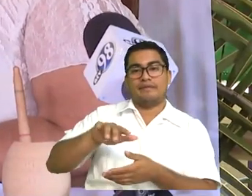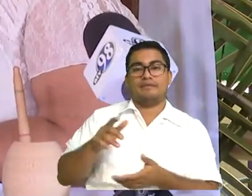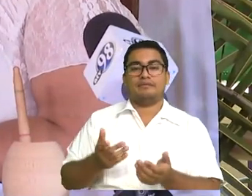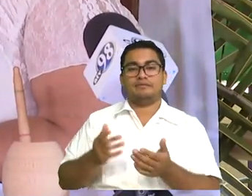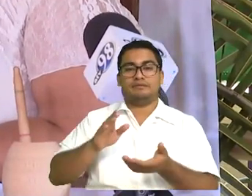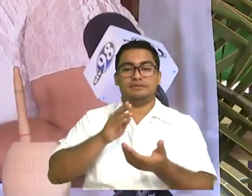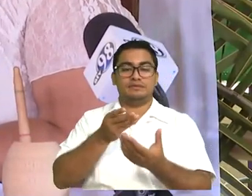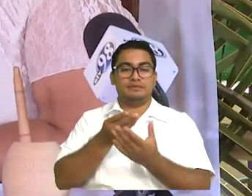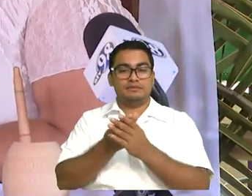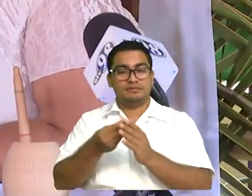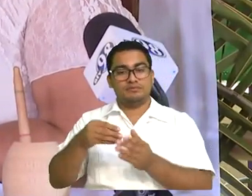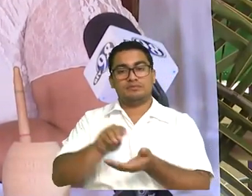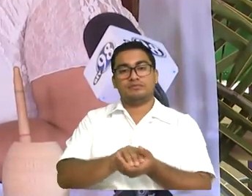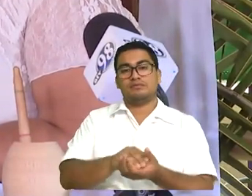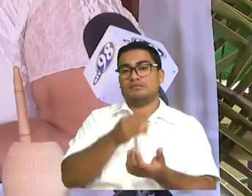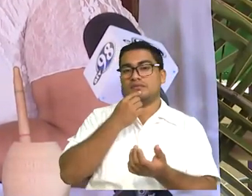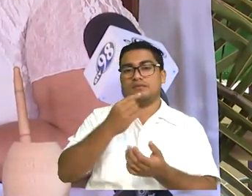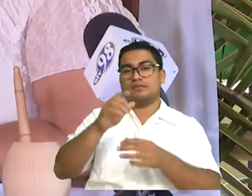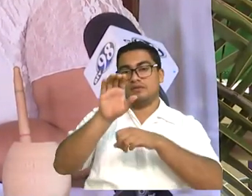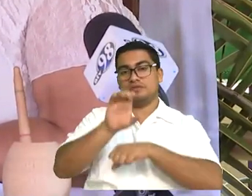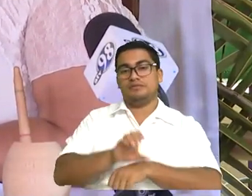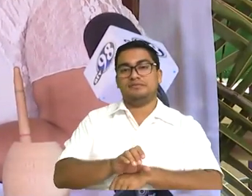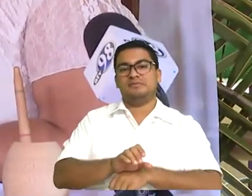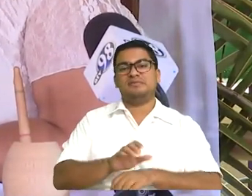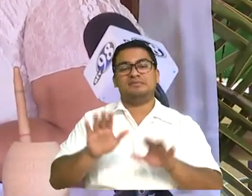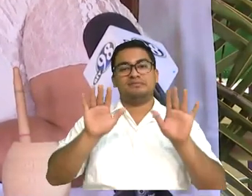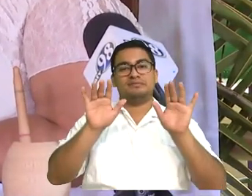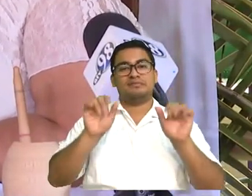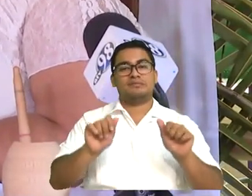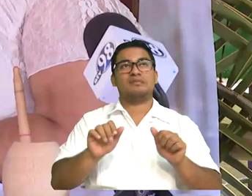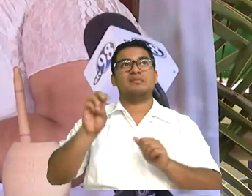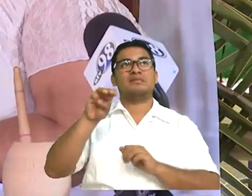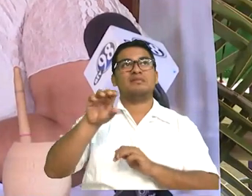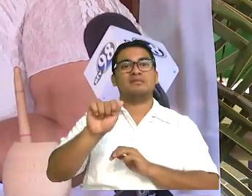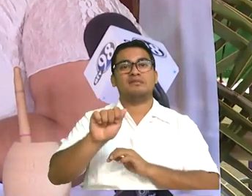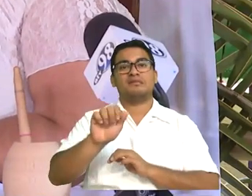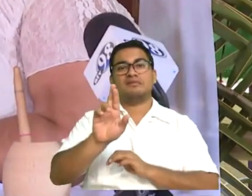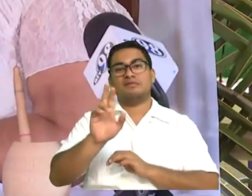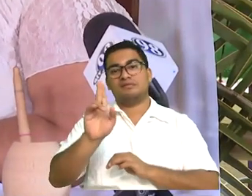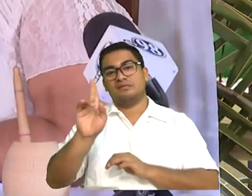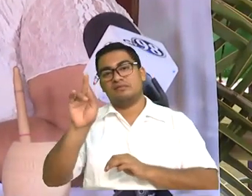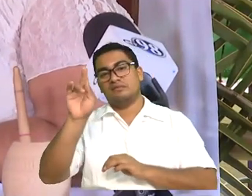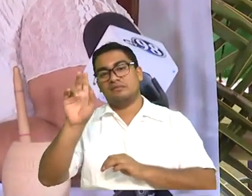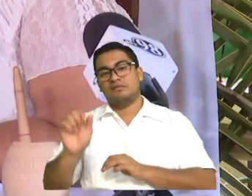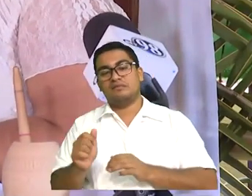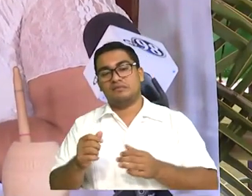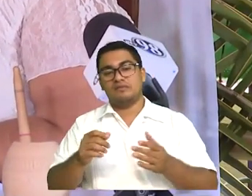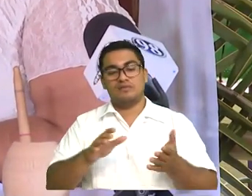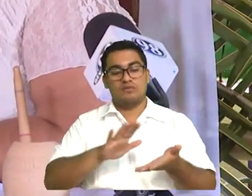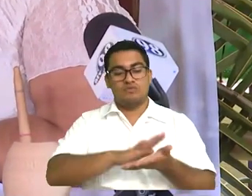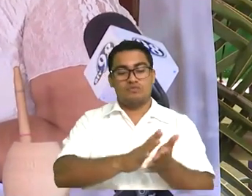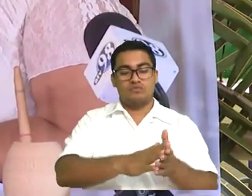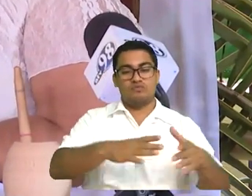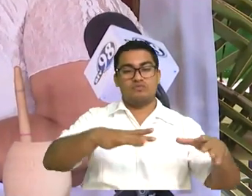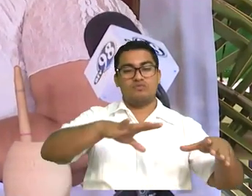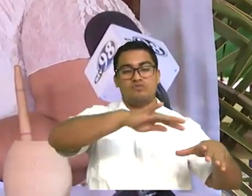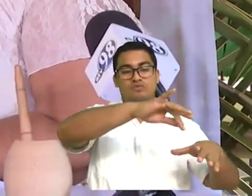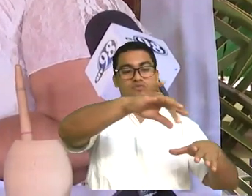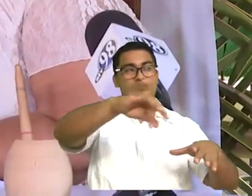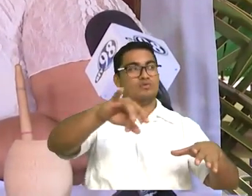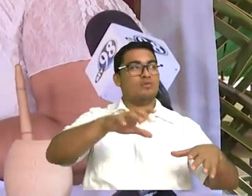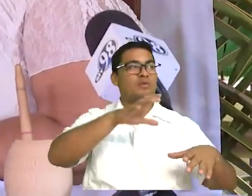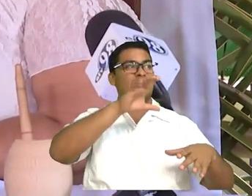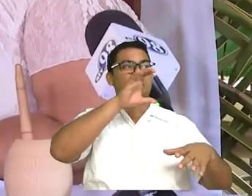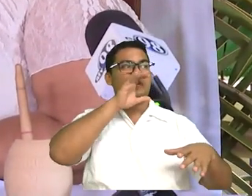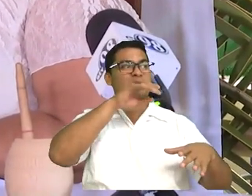quesillo y la tradicional ya, la maruca, que es la guirila con queso, mozzarella y pollo o cerdo,